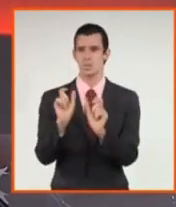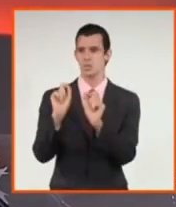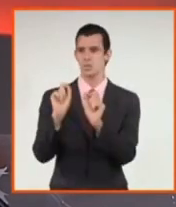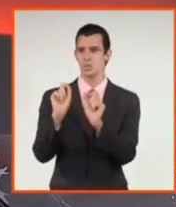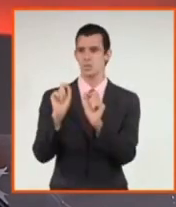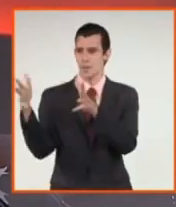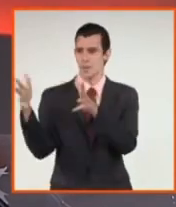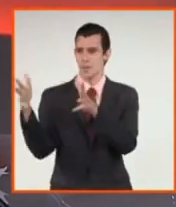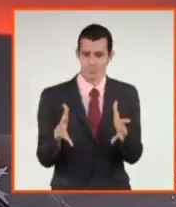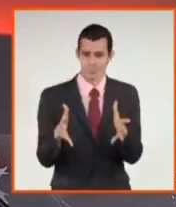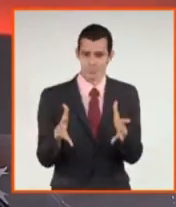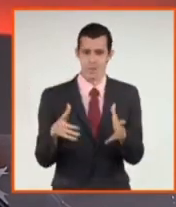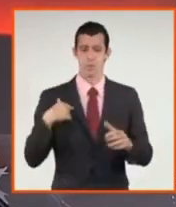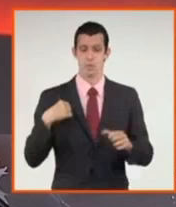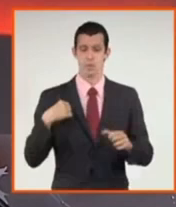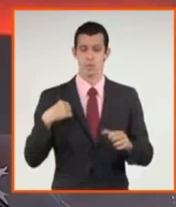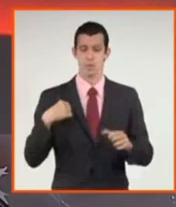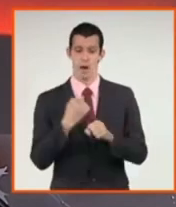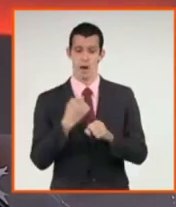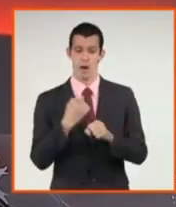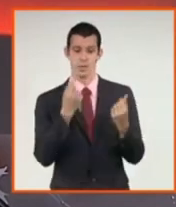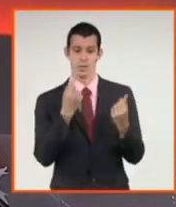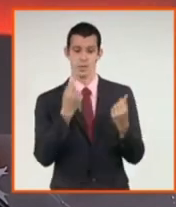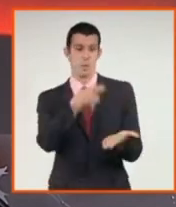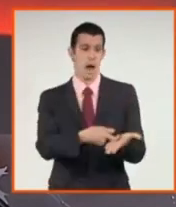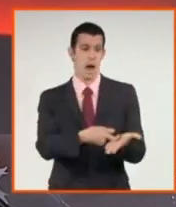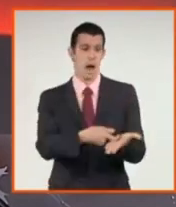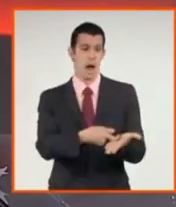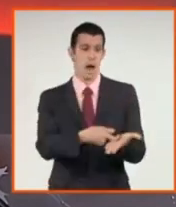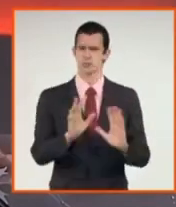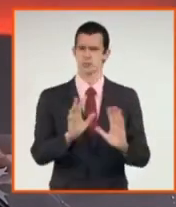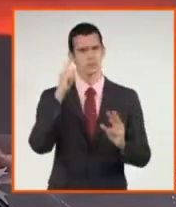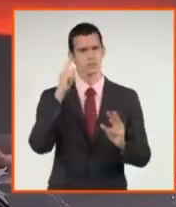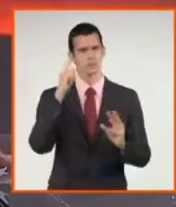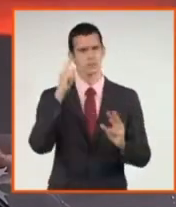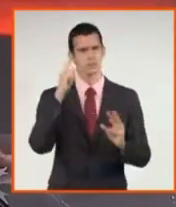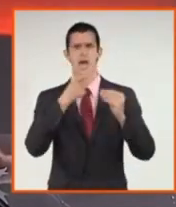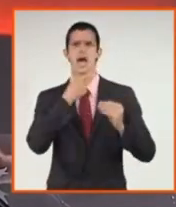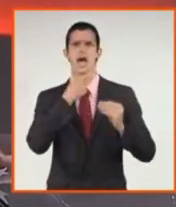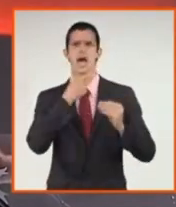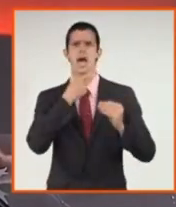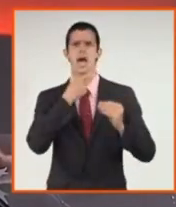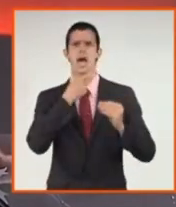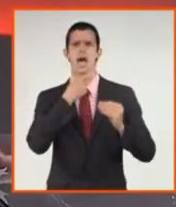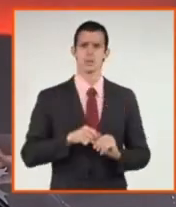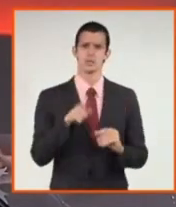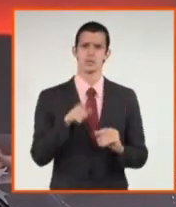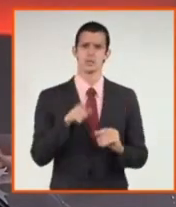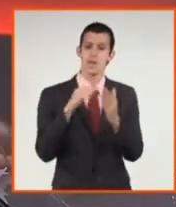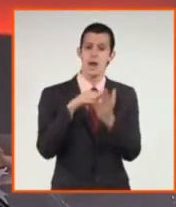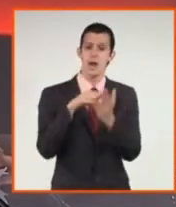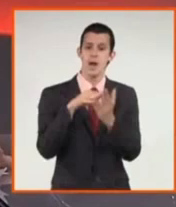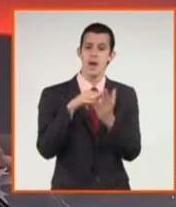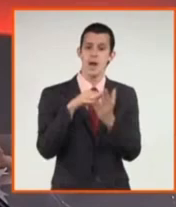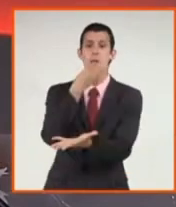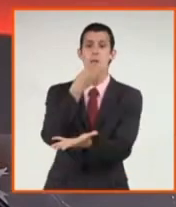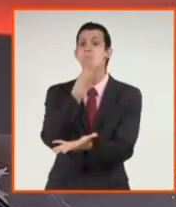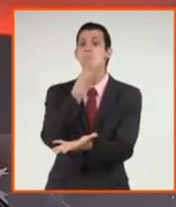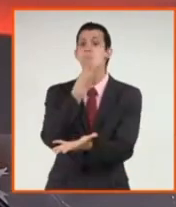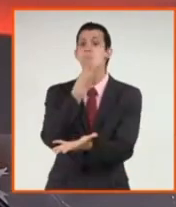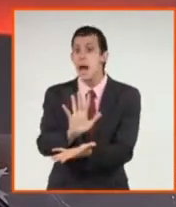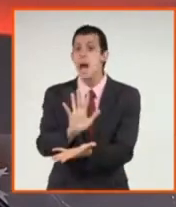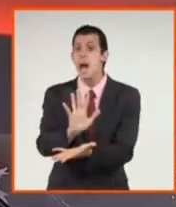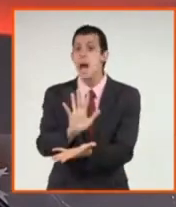tanto tiene que ocuparse ni de instalarlo ni de mantenerlo ni de proteger porque también un sistema fotovoltaico hay que protegerlo de cualquier